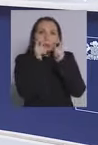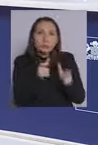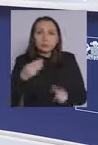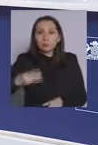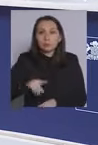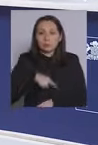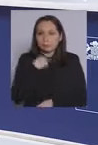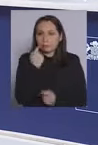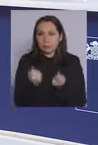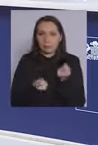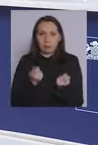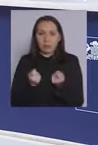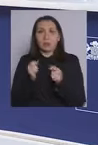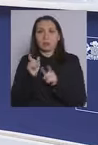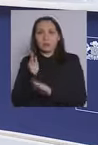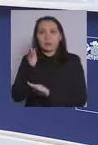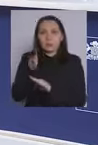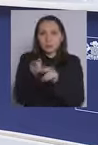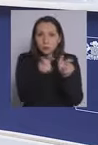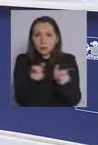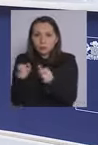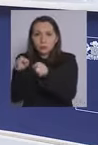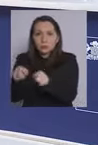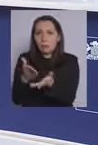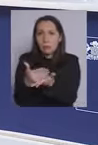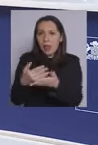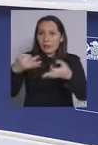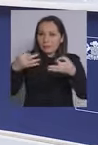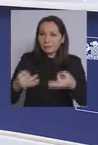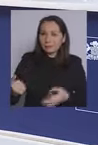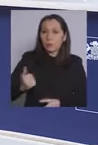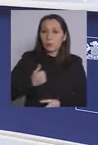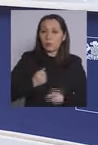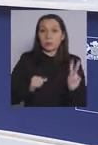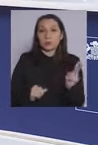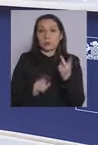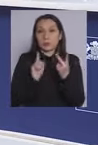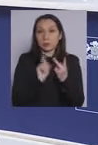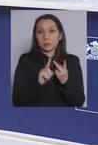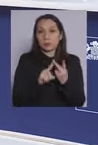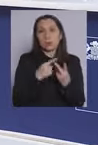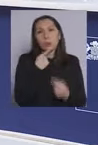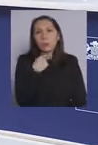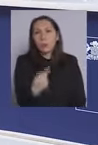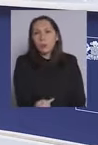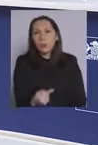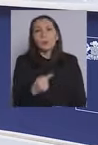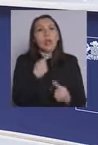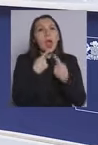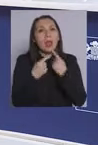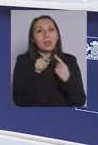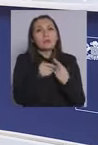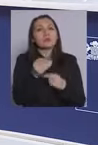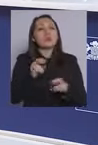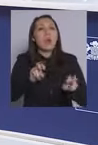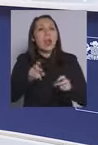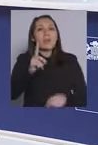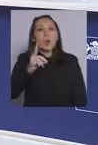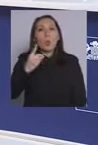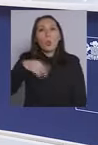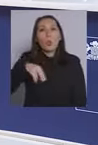no alcanza para que la fiscalización de este plan sea efectivo. Y lo segundo es consultar por una entrevista que tuvo usted en la Radio